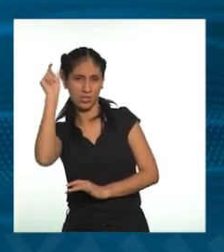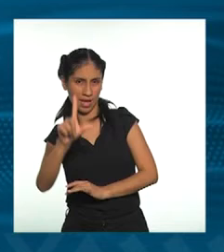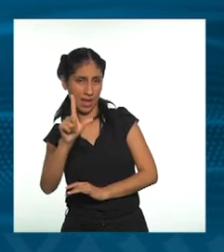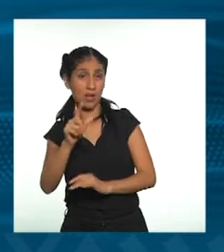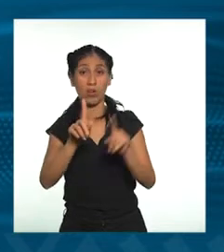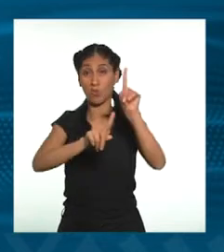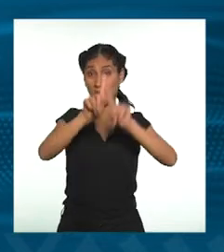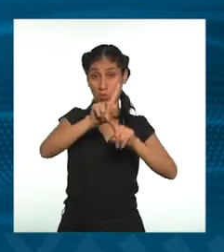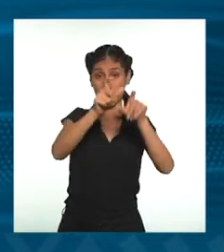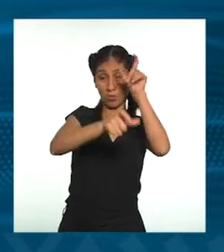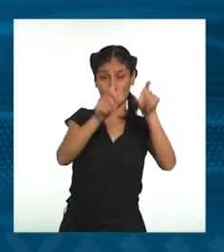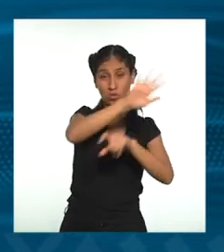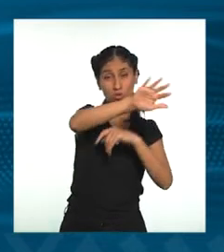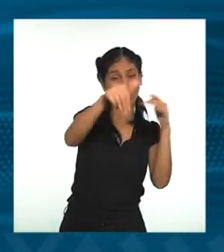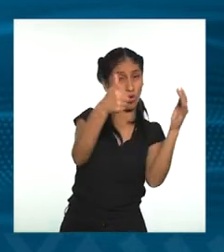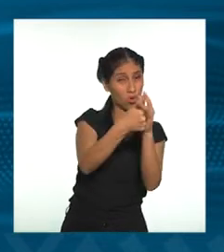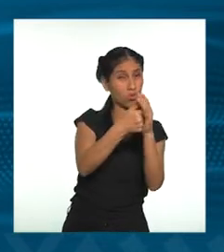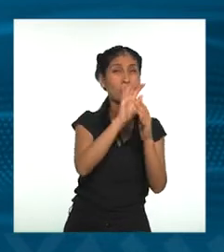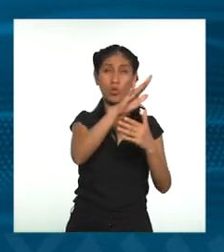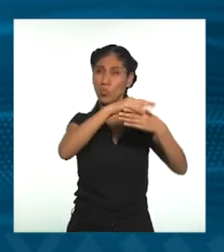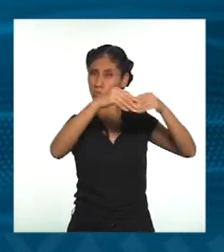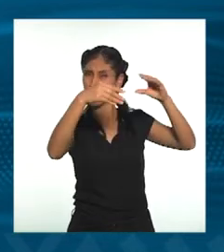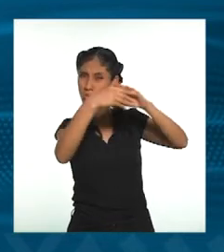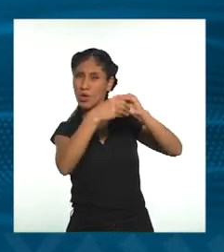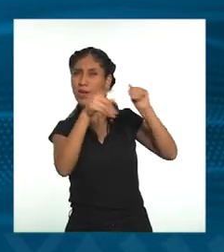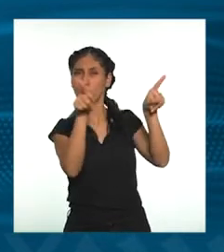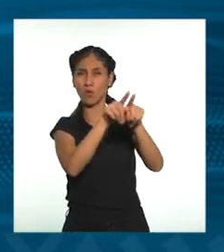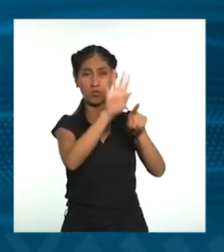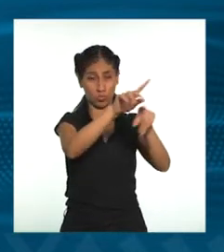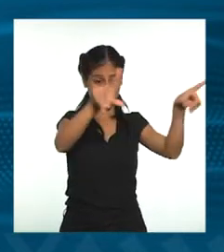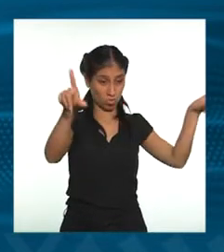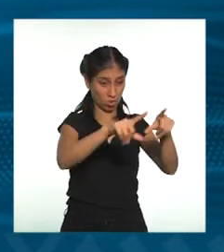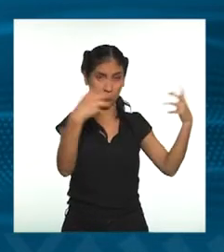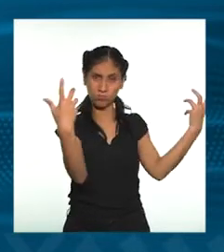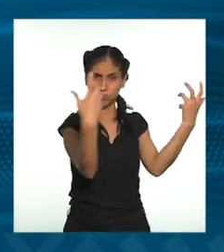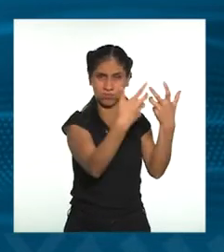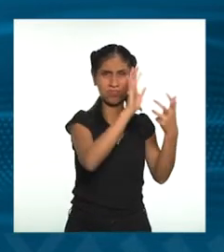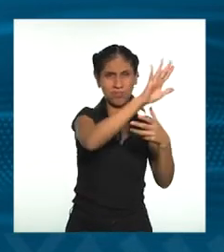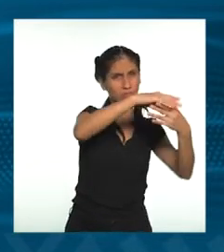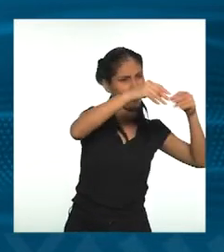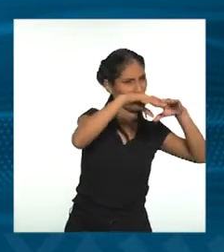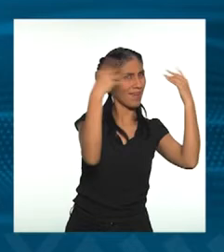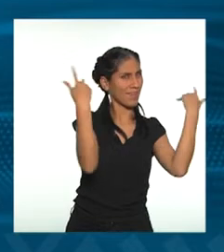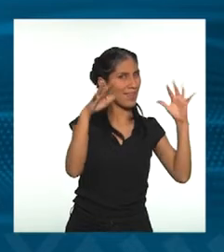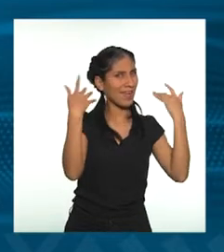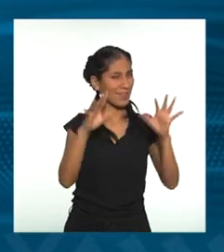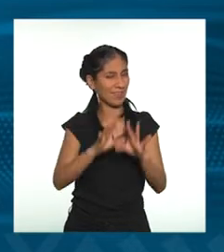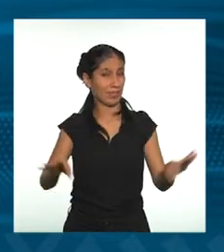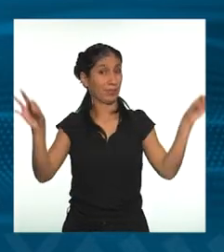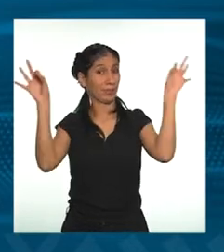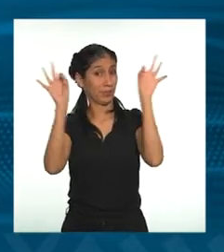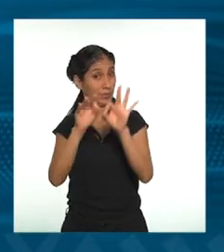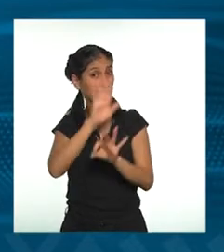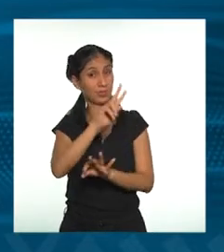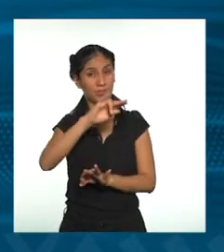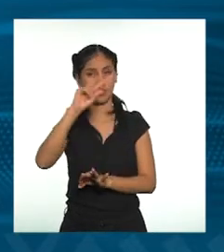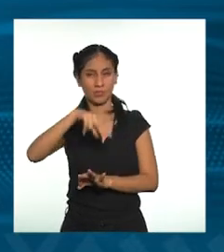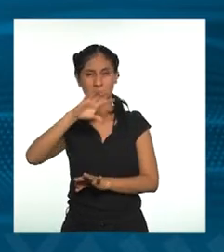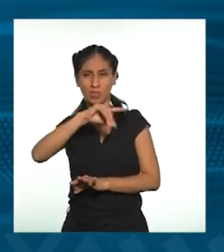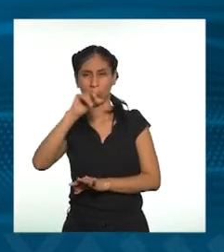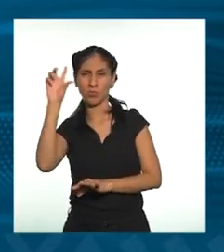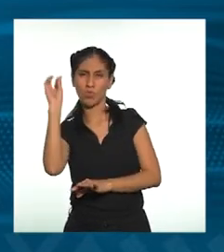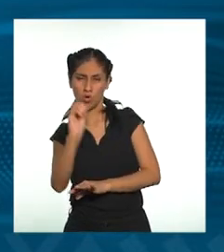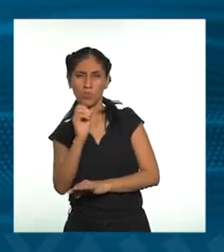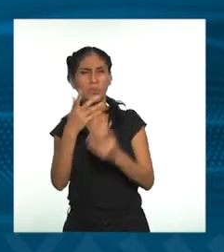vínculos espirituales e históricos con su territorio ancestral. Qué importante es ese vínculo. Y